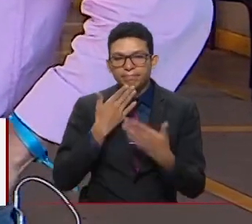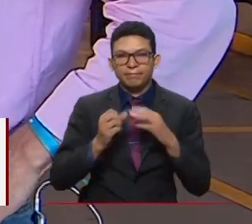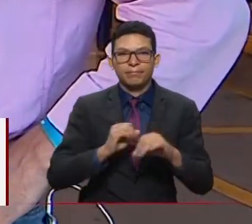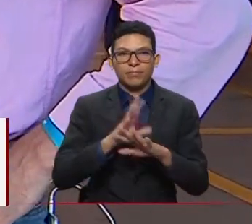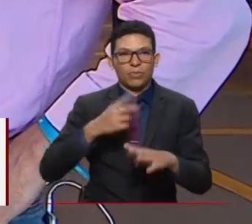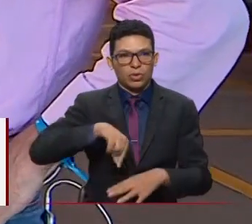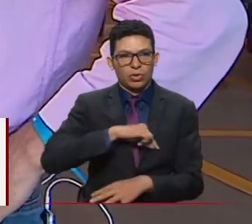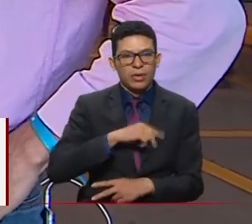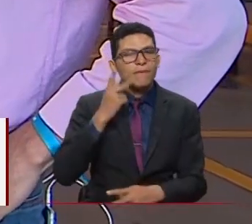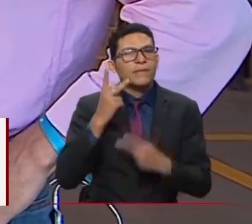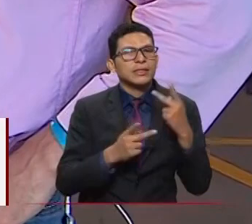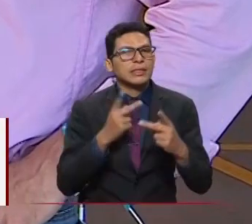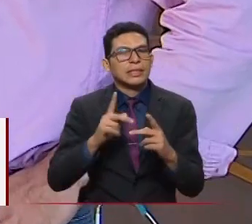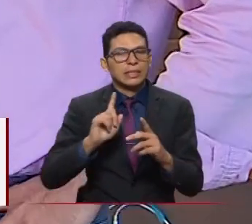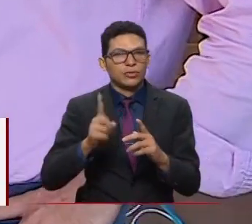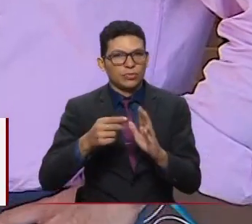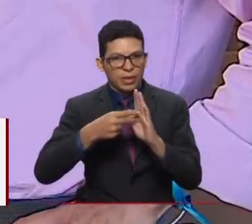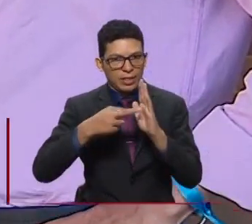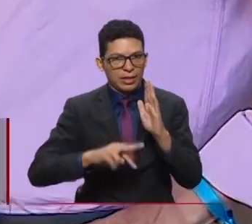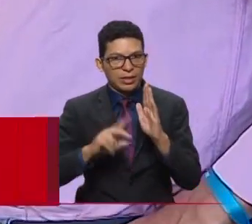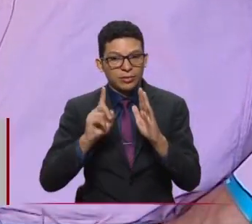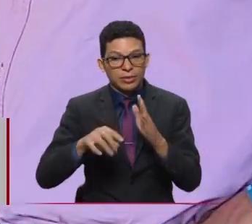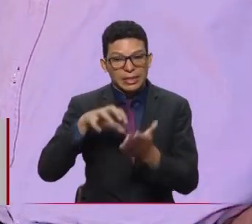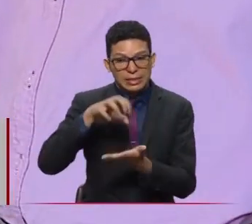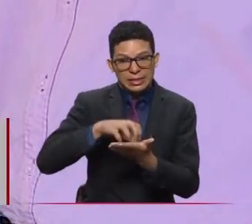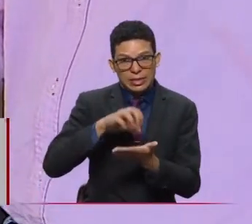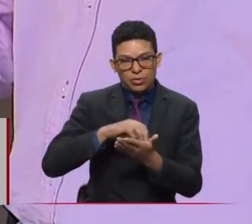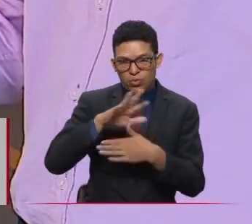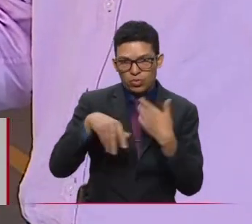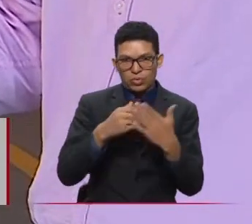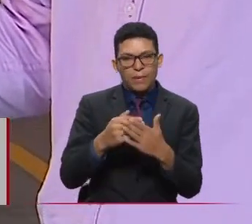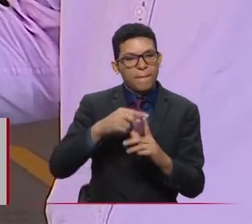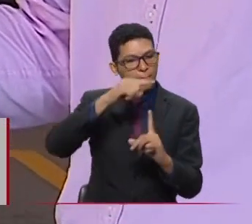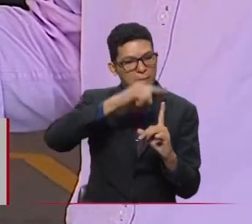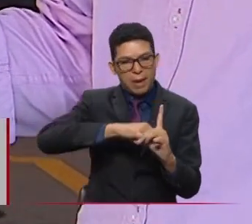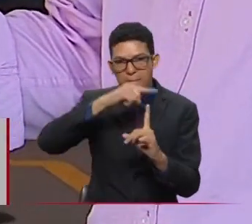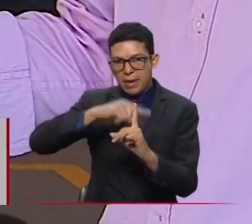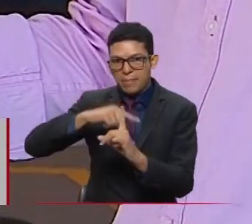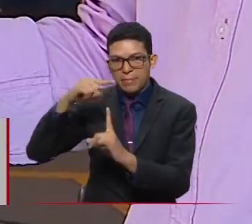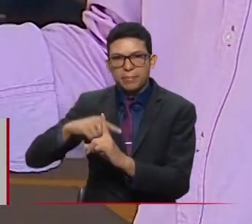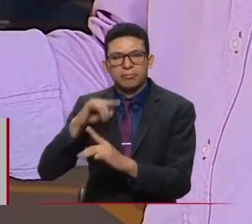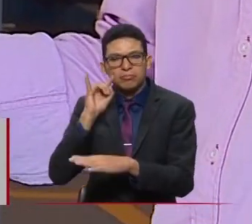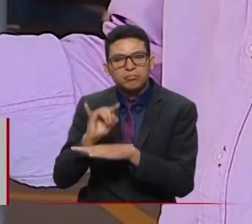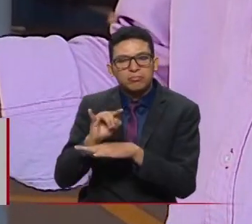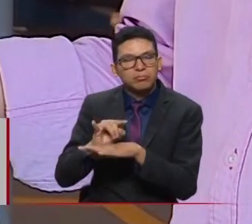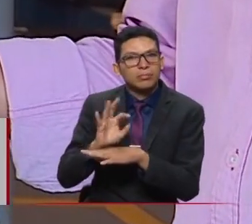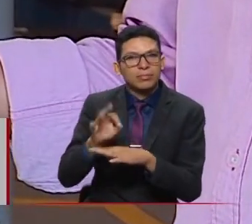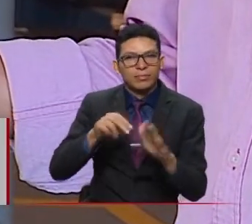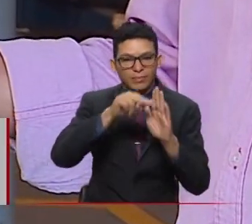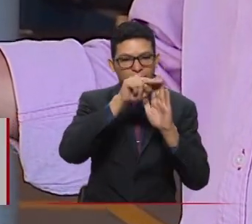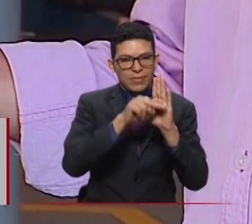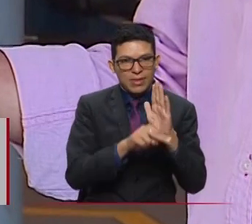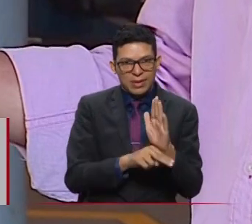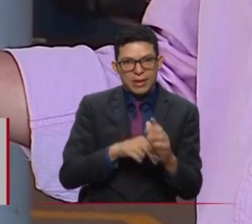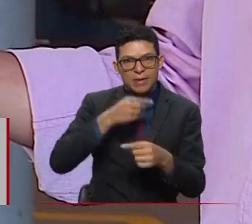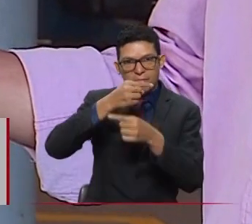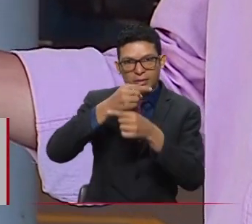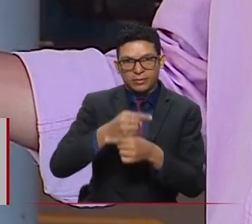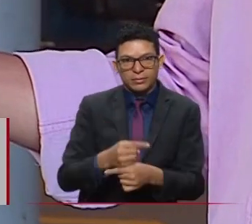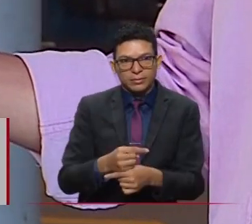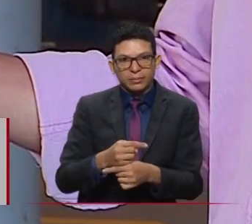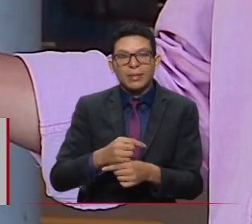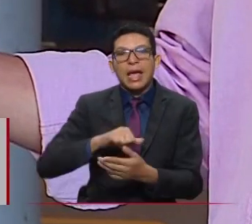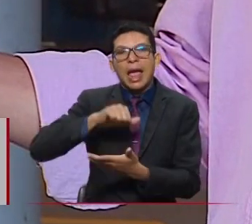estamos haciendo visitas técnicas en todos los centros de diagnóstico automotor mensualmente, revisando que ellos cumplan con toda la normatividad ambiental y los